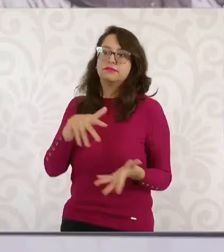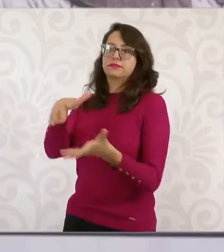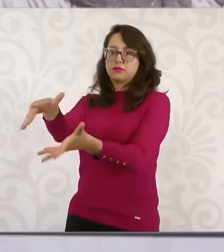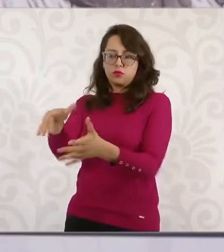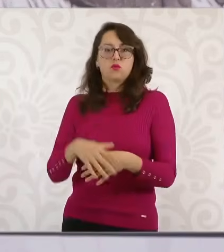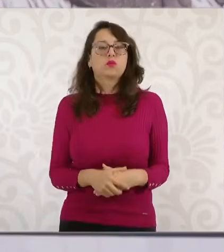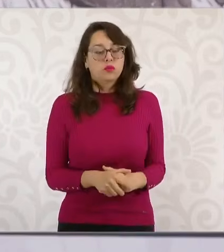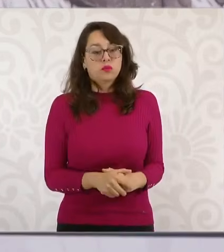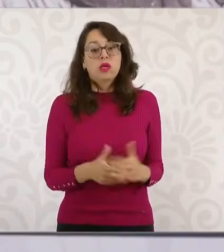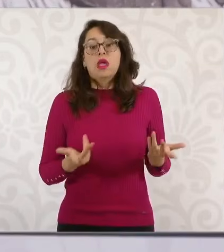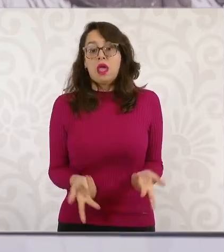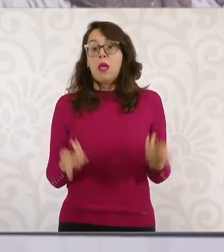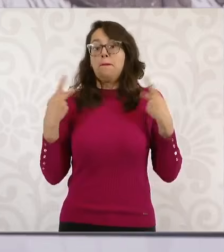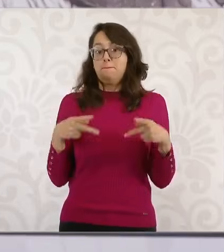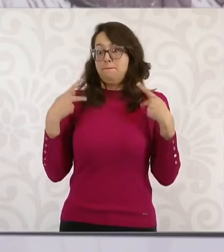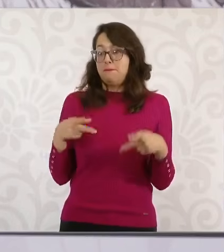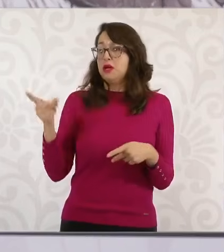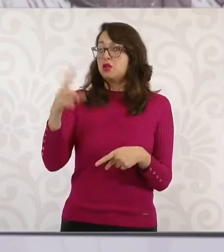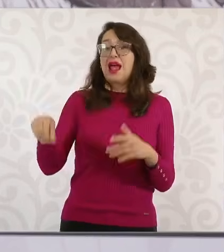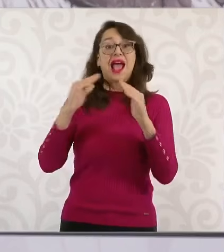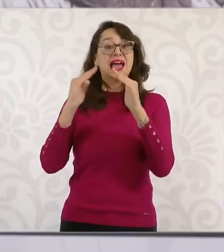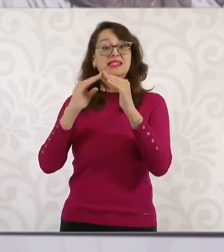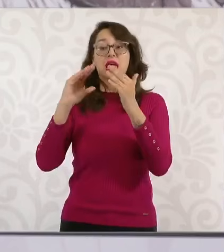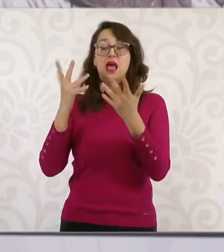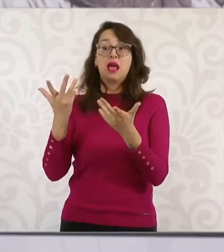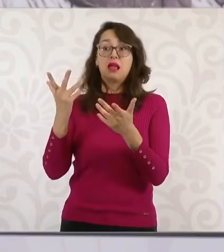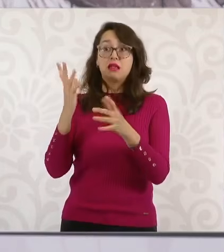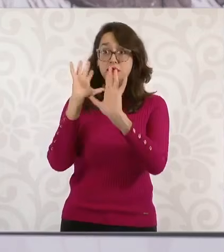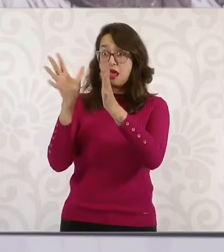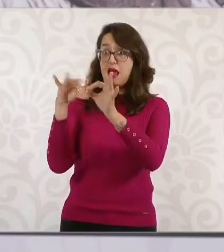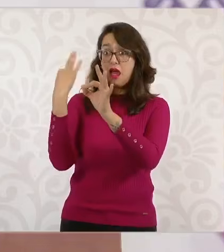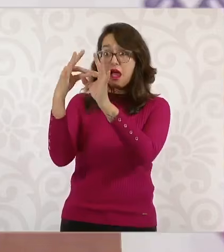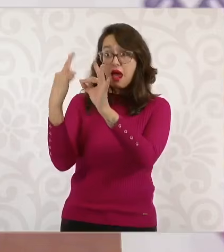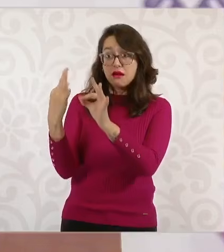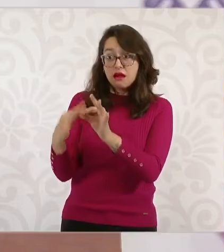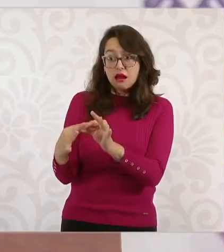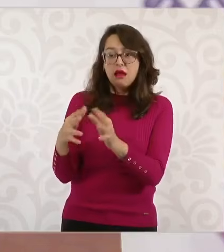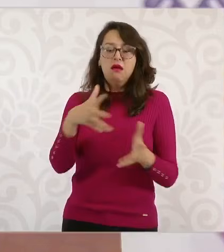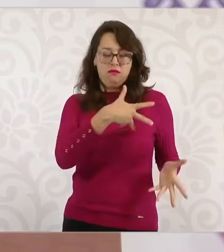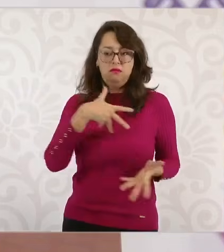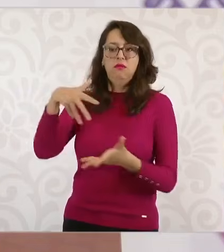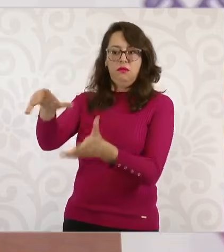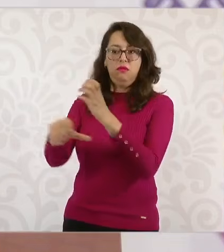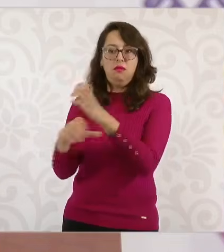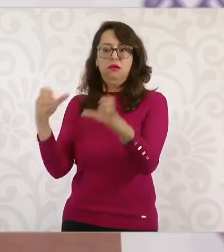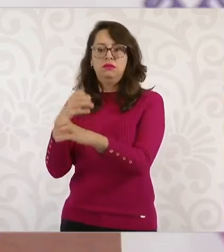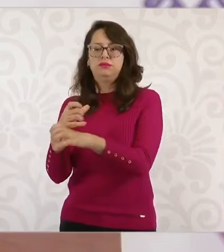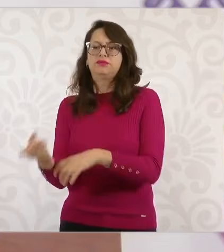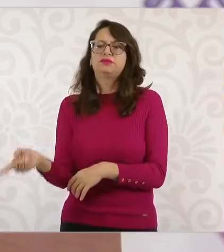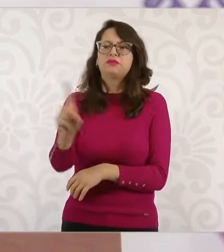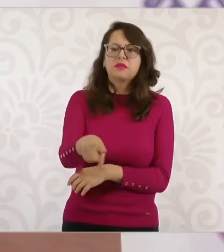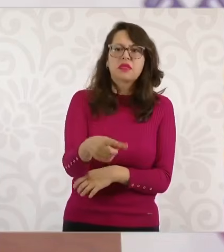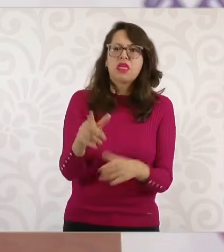Entonces, a aquellas personas que tuvieron daño mayor se les están entregando los enseres. A las que tuvieron daño menor se les dio un apoyo